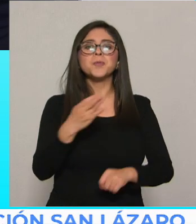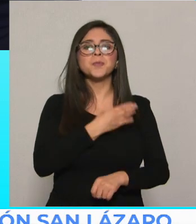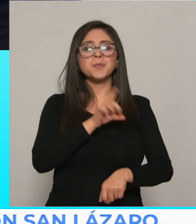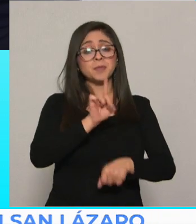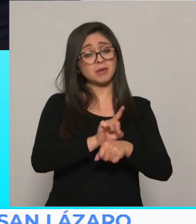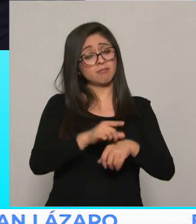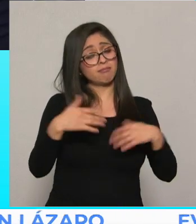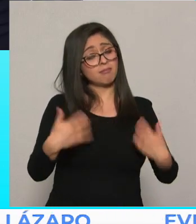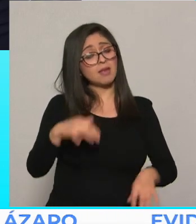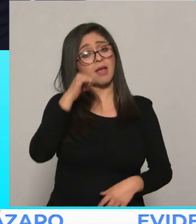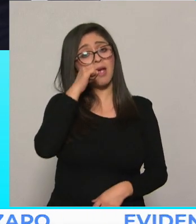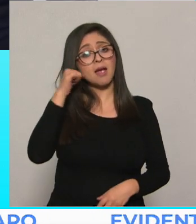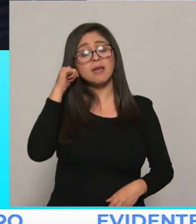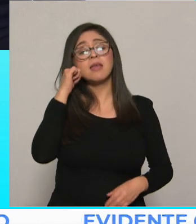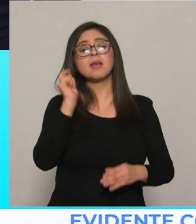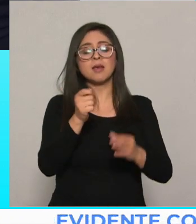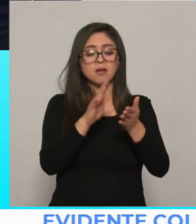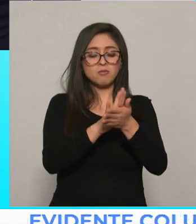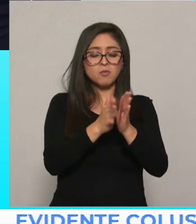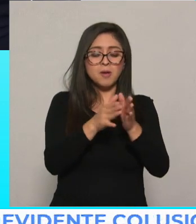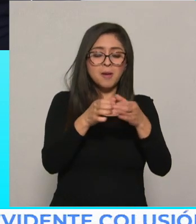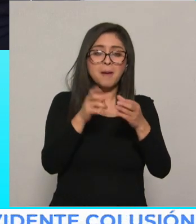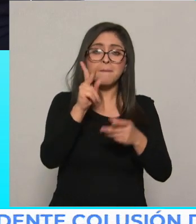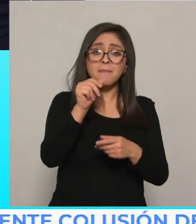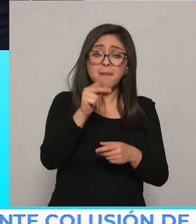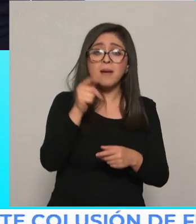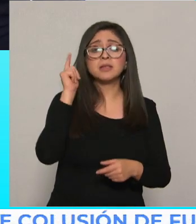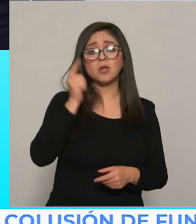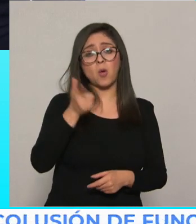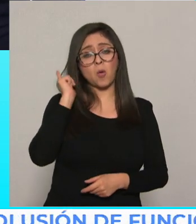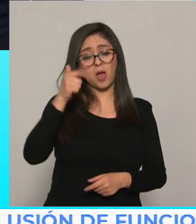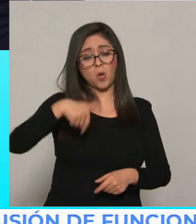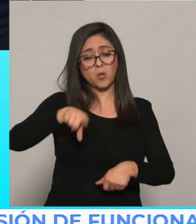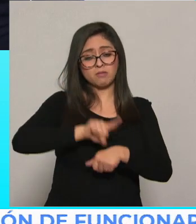tortitas de papa de ayer, espero que hoy no se te olviden los tamales.